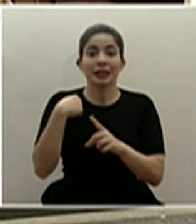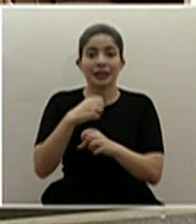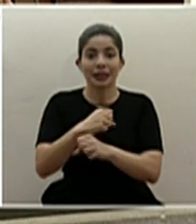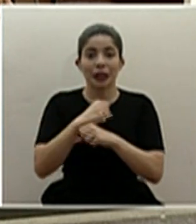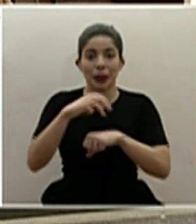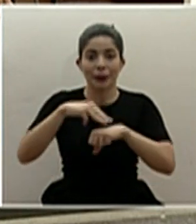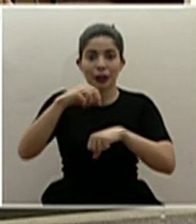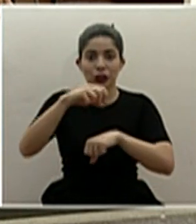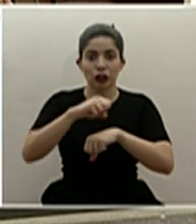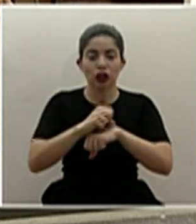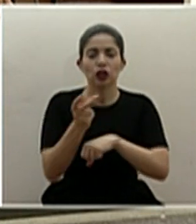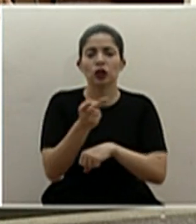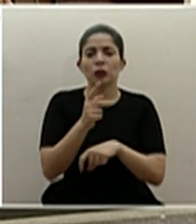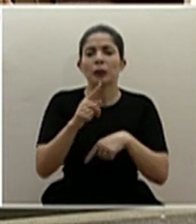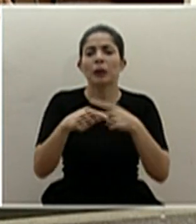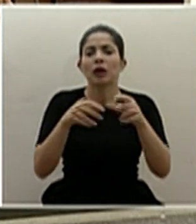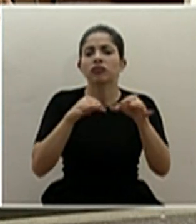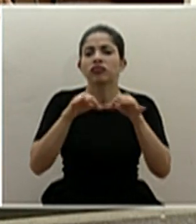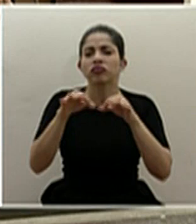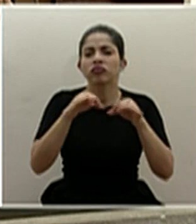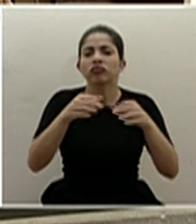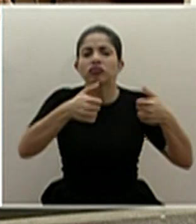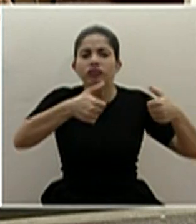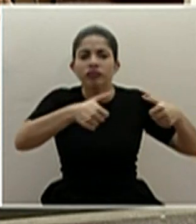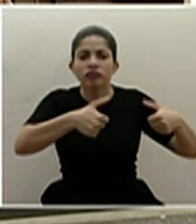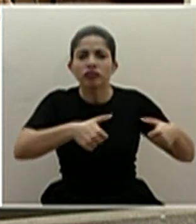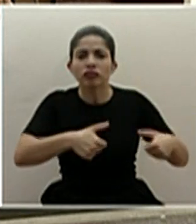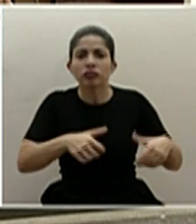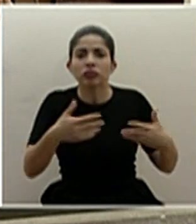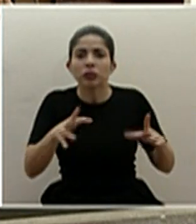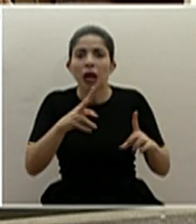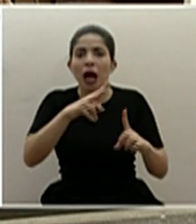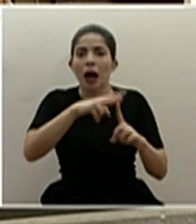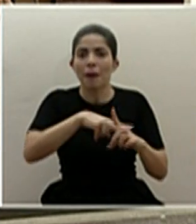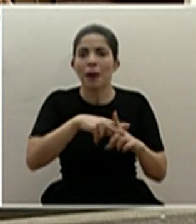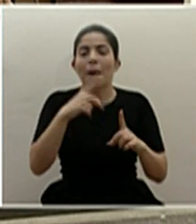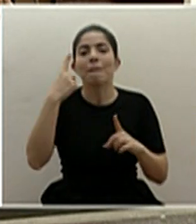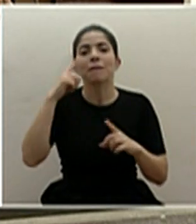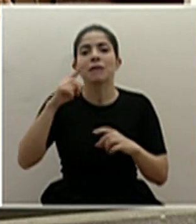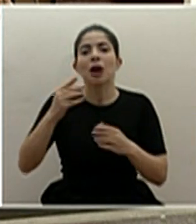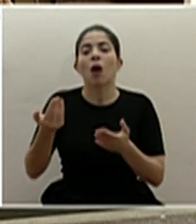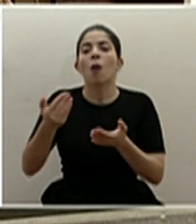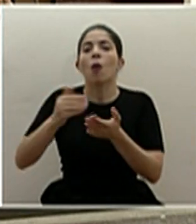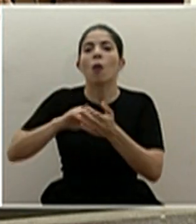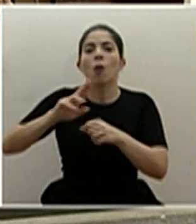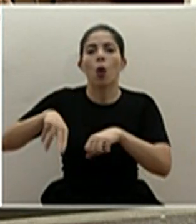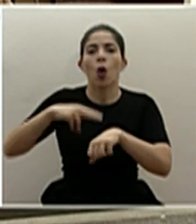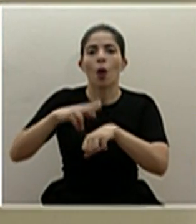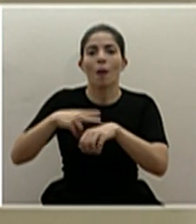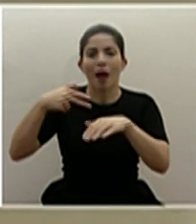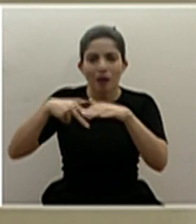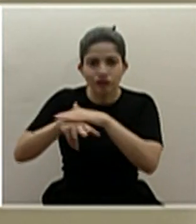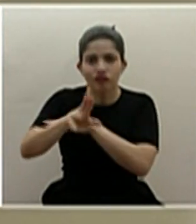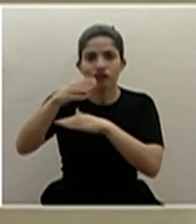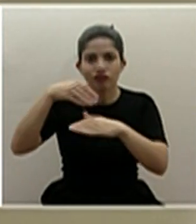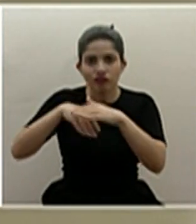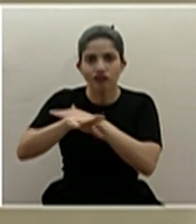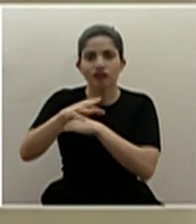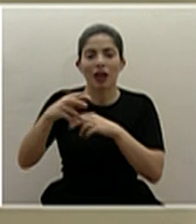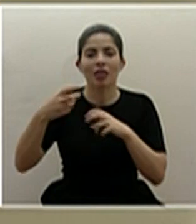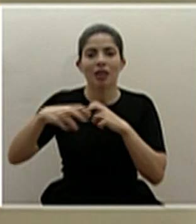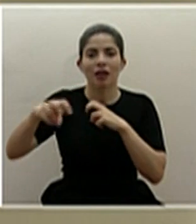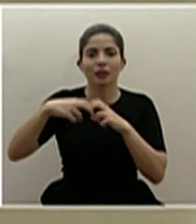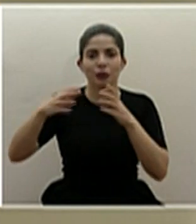Michael Soto, quienes ampliarán sobre los acuerdos e implementación de la normalización del ingreso de transportistas en la zona